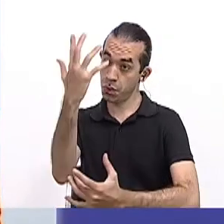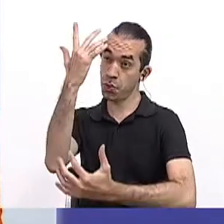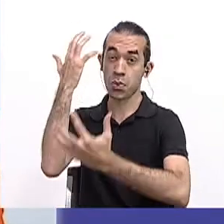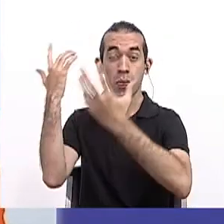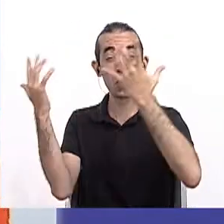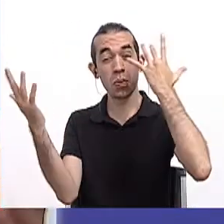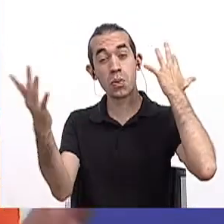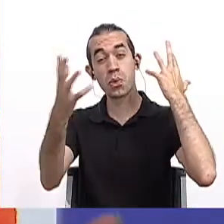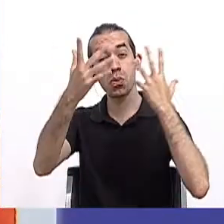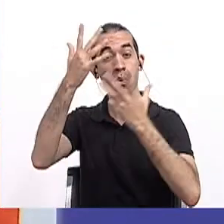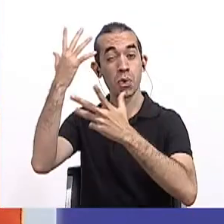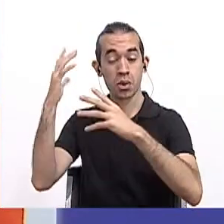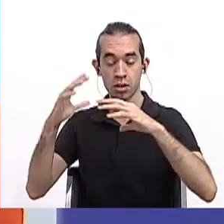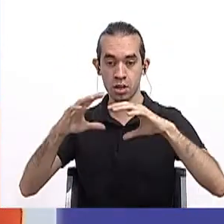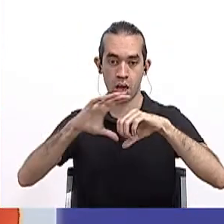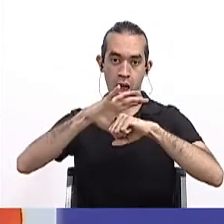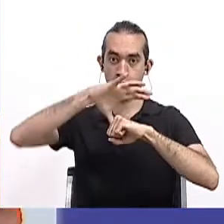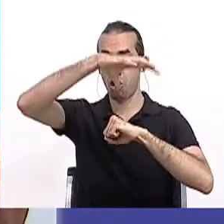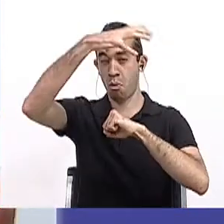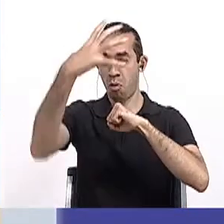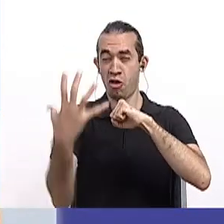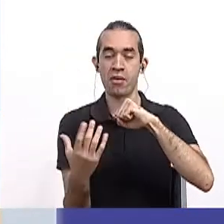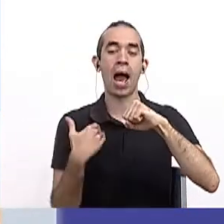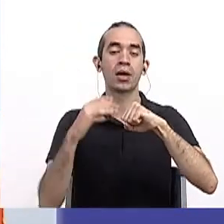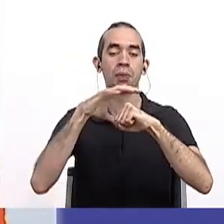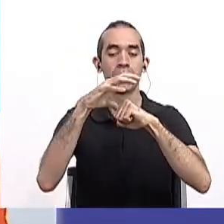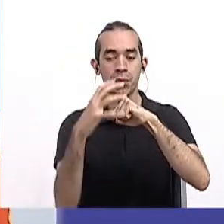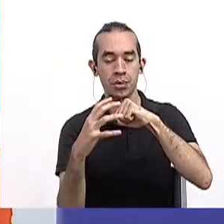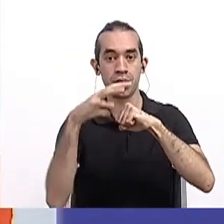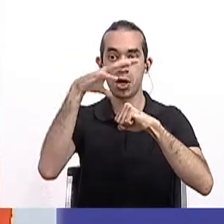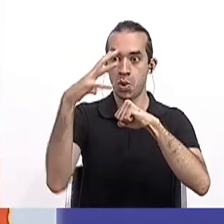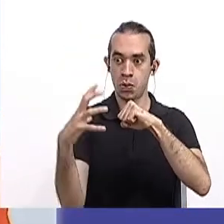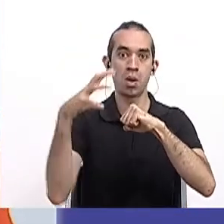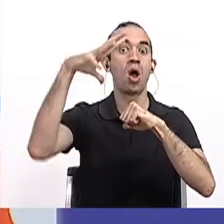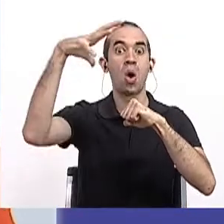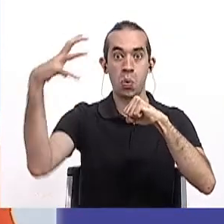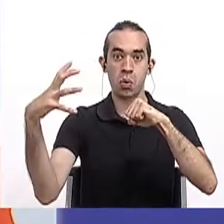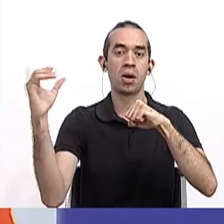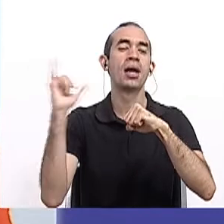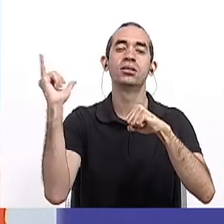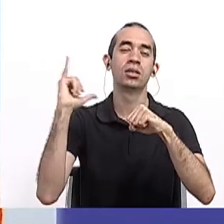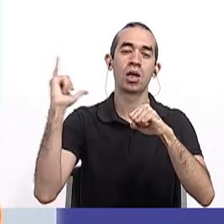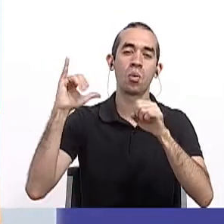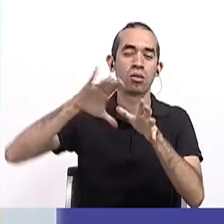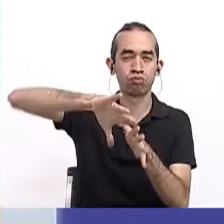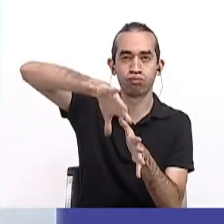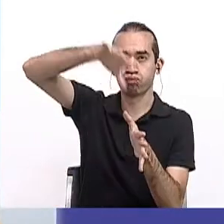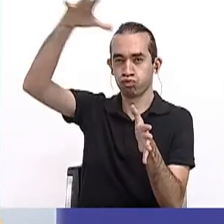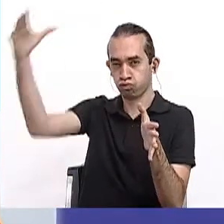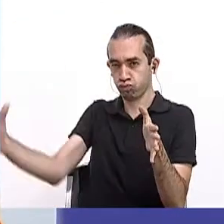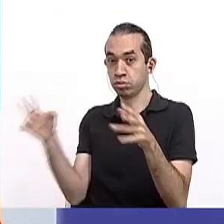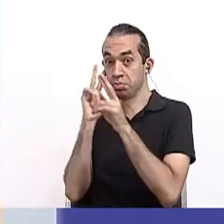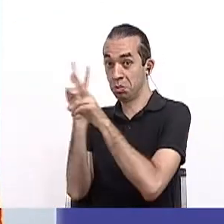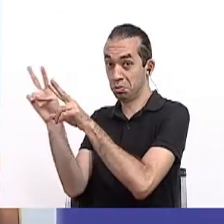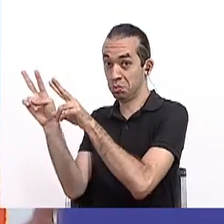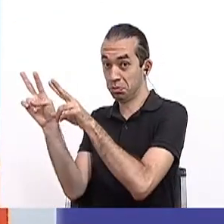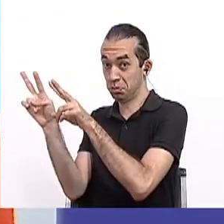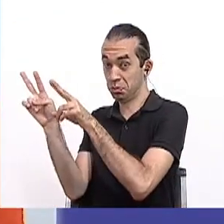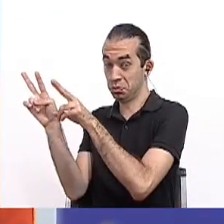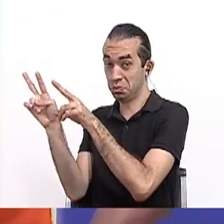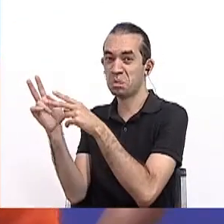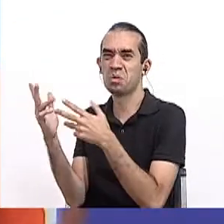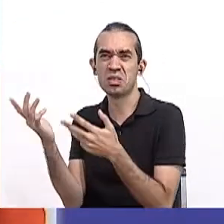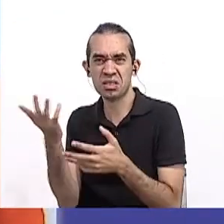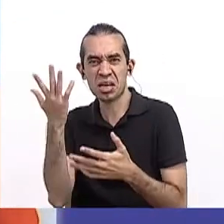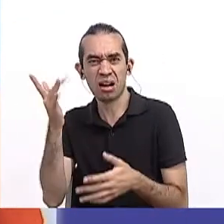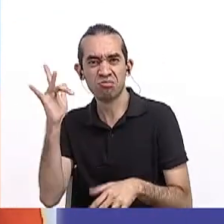diferentes capas de la atmósfera funcionan como el plástico de un invernadero. ¿Han estado en un invernadero? ¿Qué